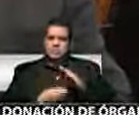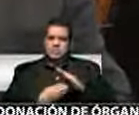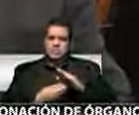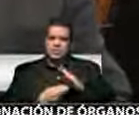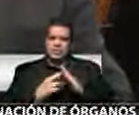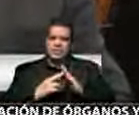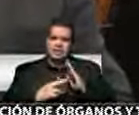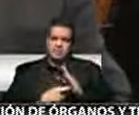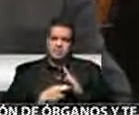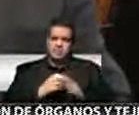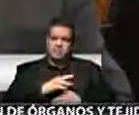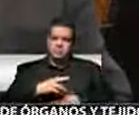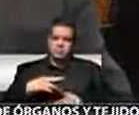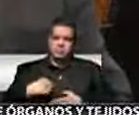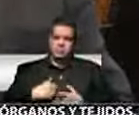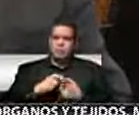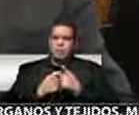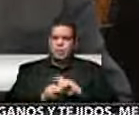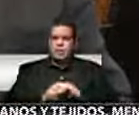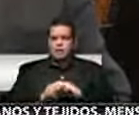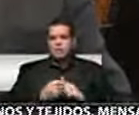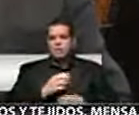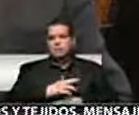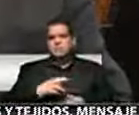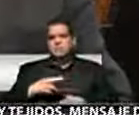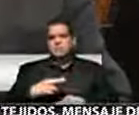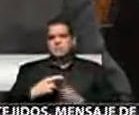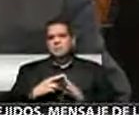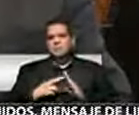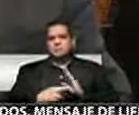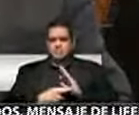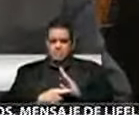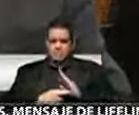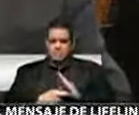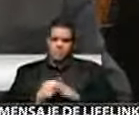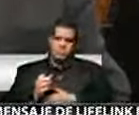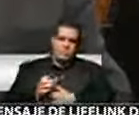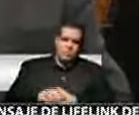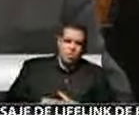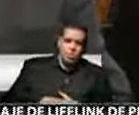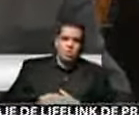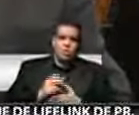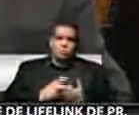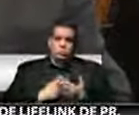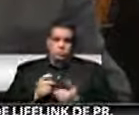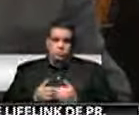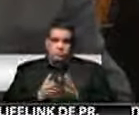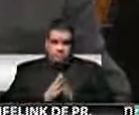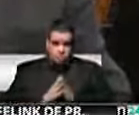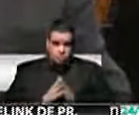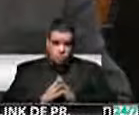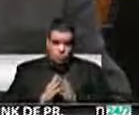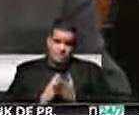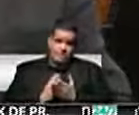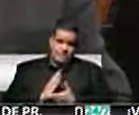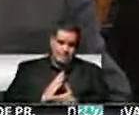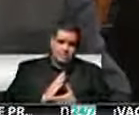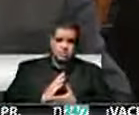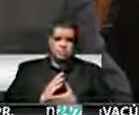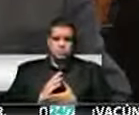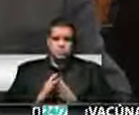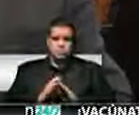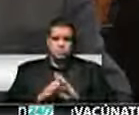cámara nosotros hicimos un cambio de reglamento de la cámara que obligamos a que los proyectos por petición que es un derecho constitucional que tiene